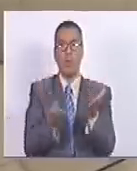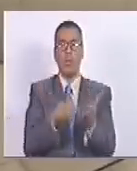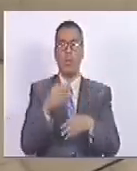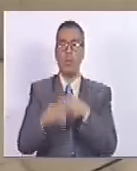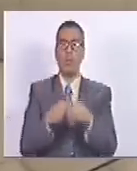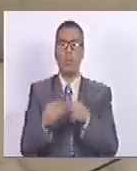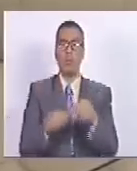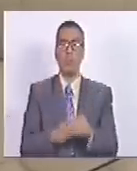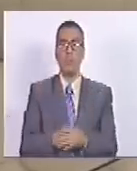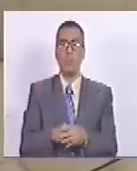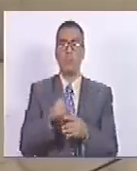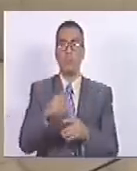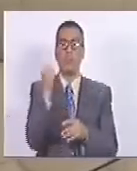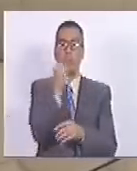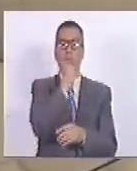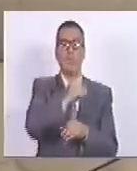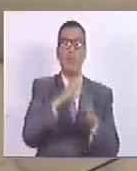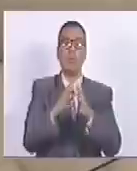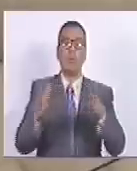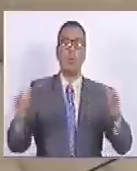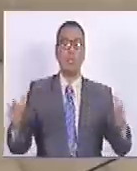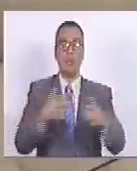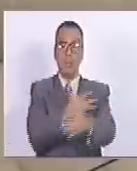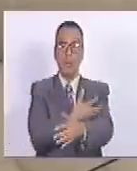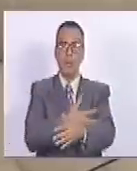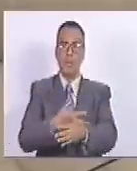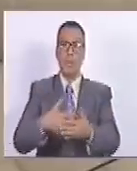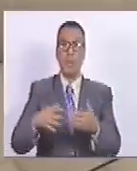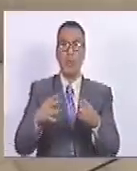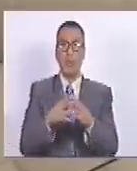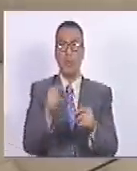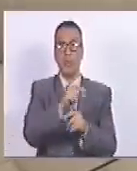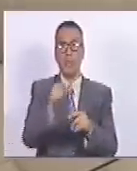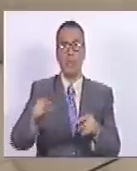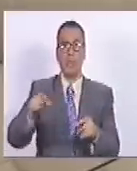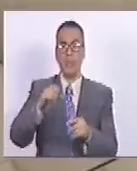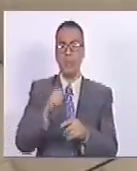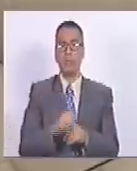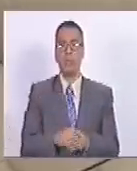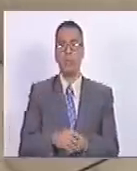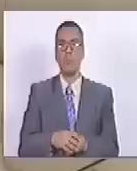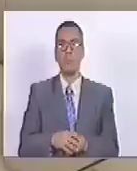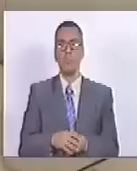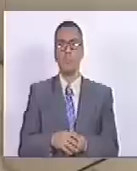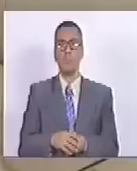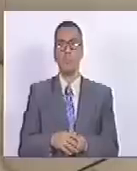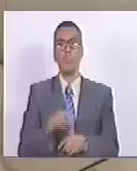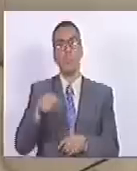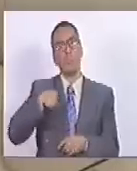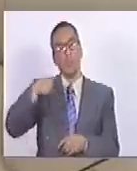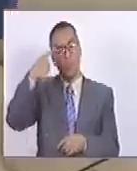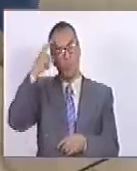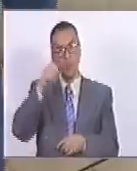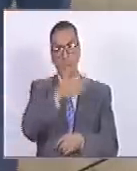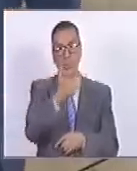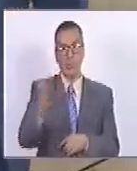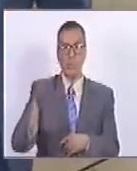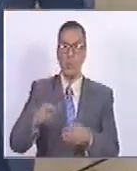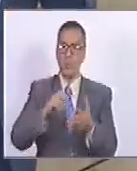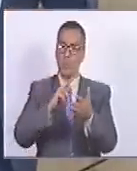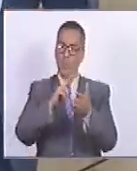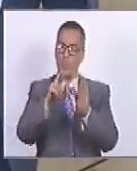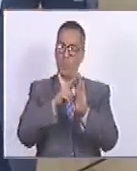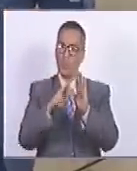consecuencia del asesinato en masa de millones y millones de pueblos originarios. ¿Podrían hacer ustedes una